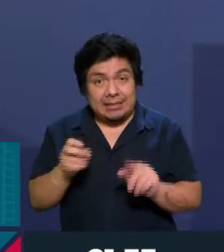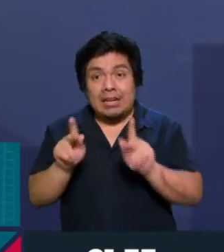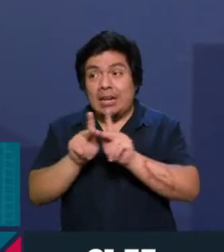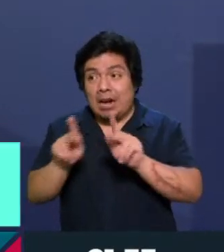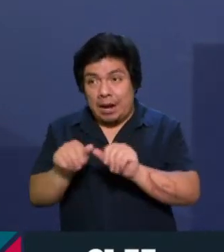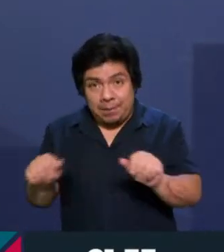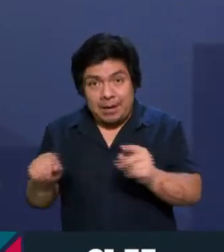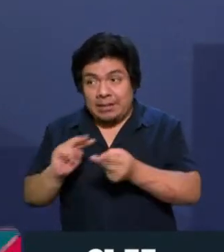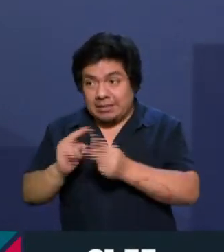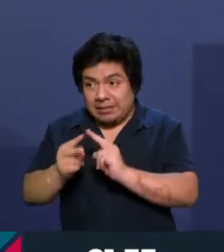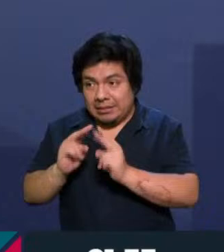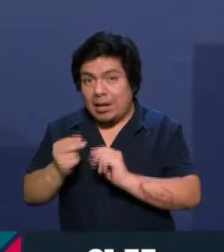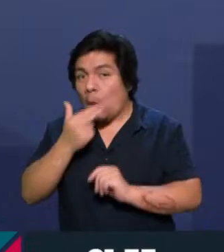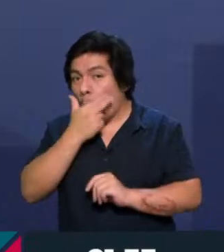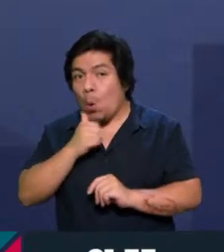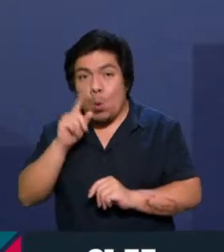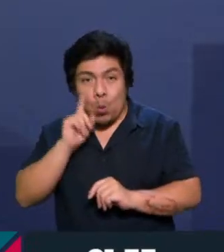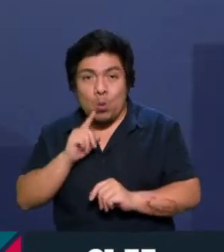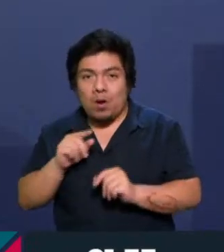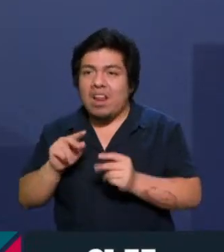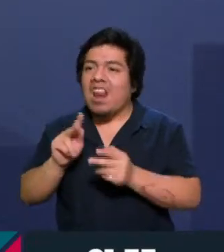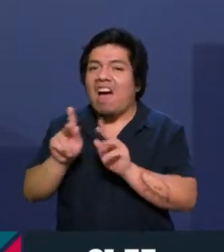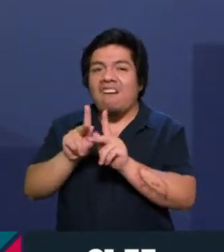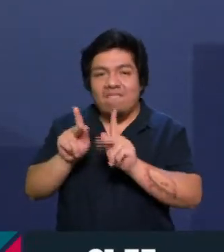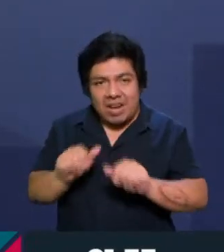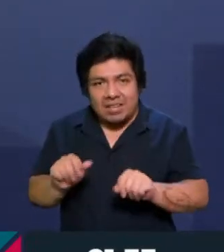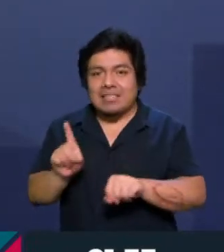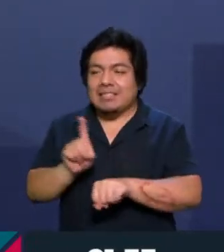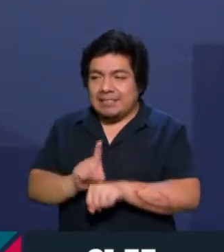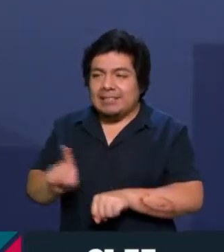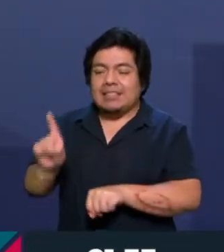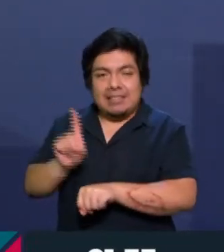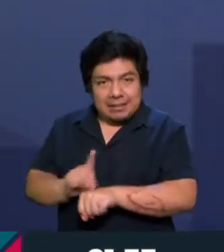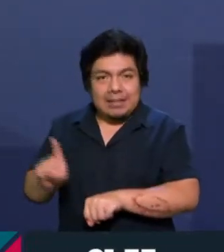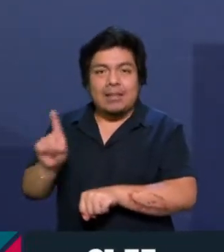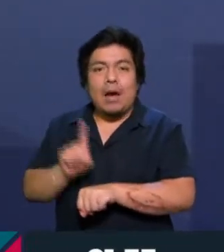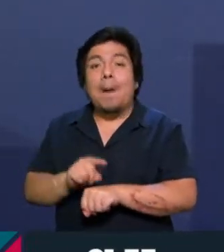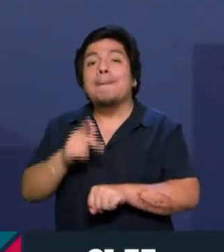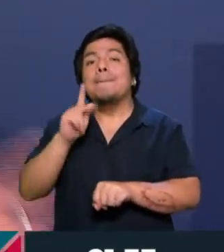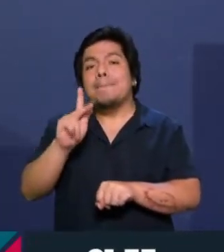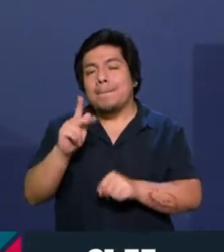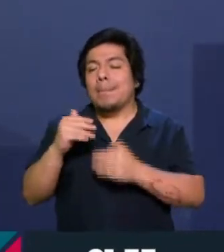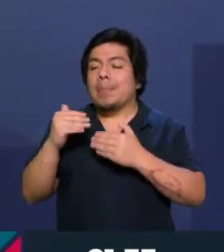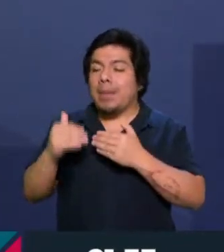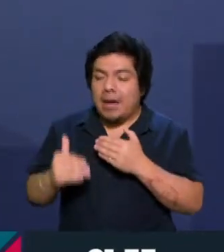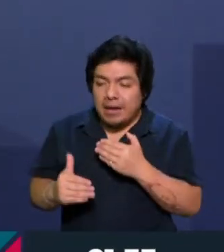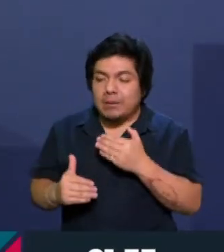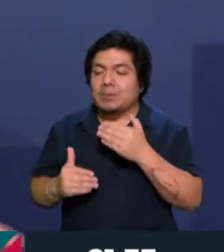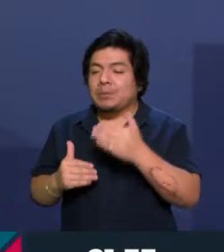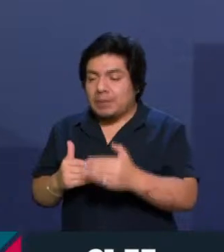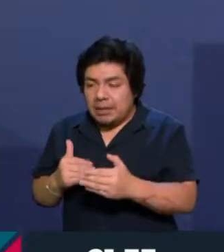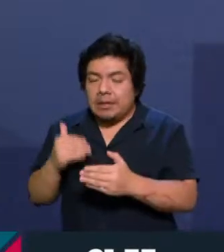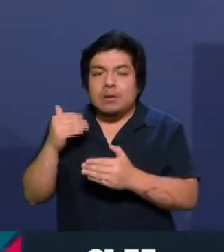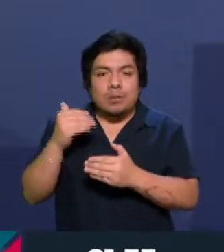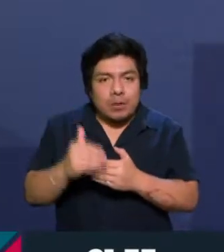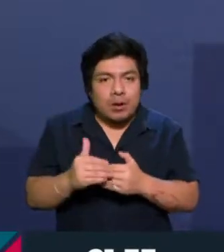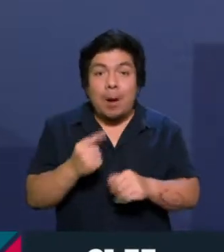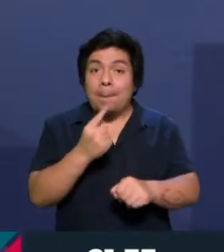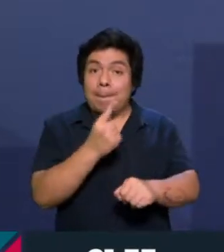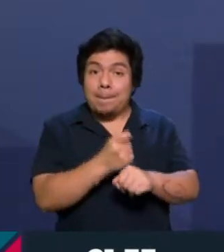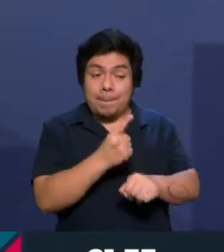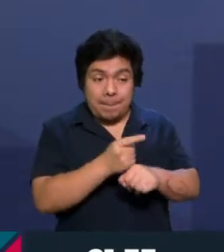vecinal, la paz en el día a día, pero eso es parte de un proceso resultado de resolver